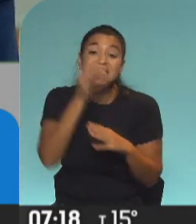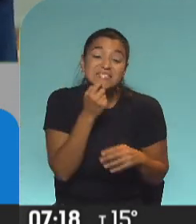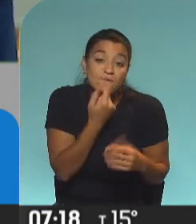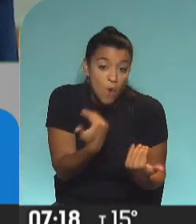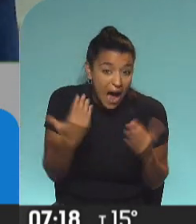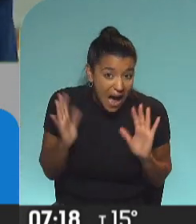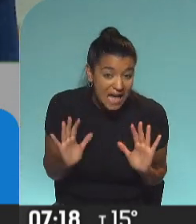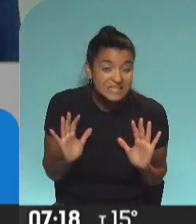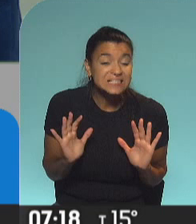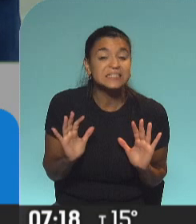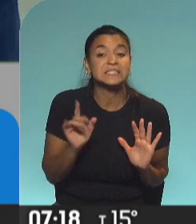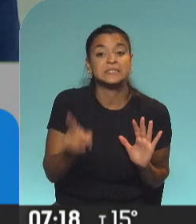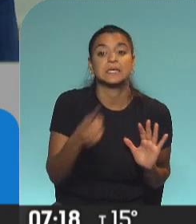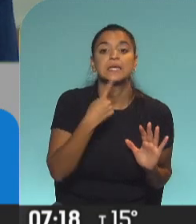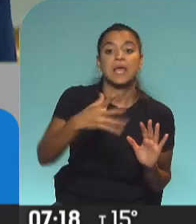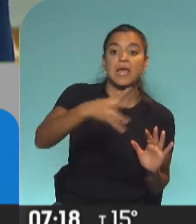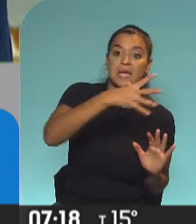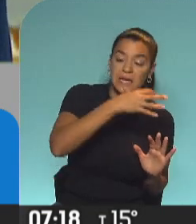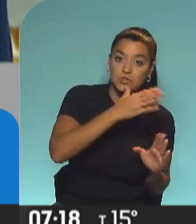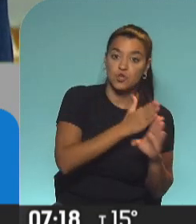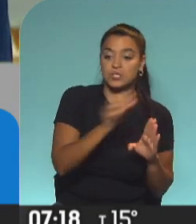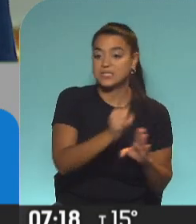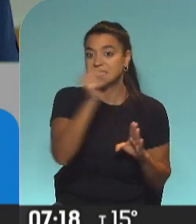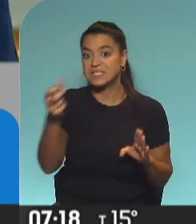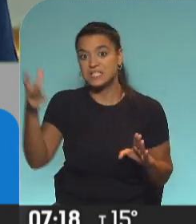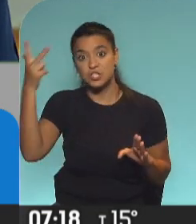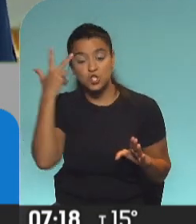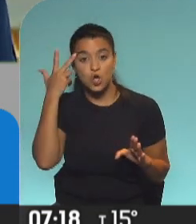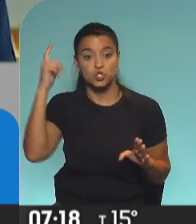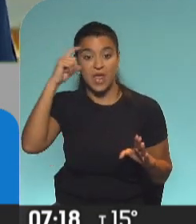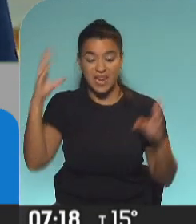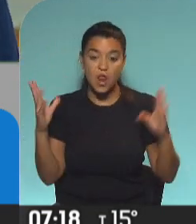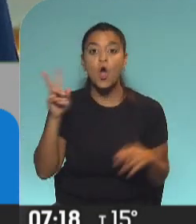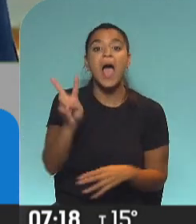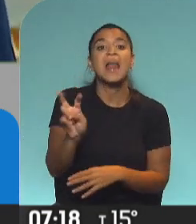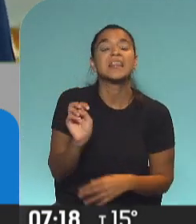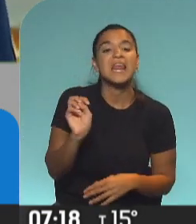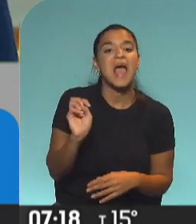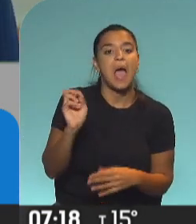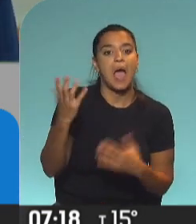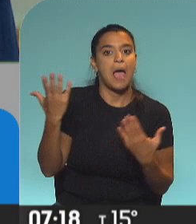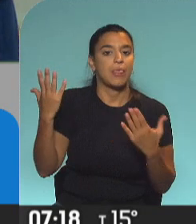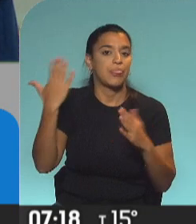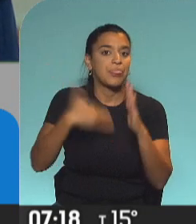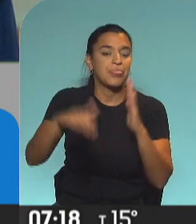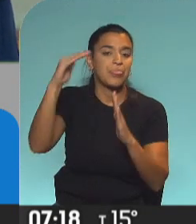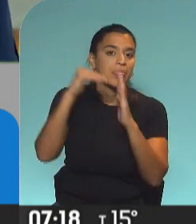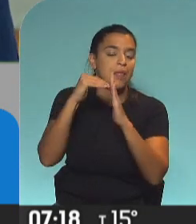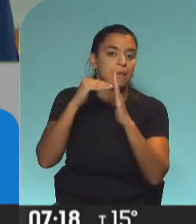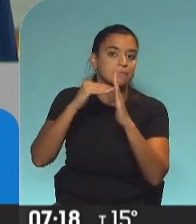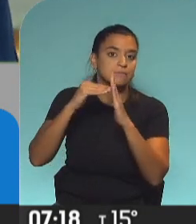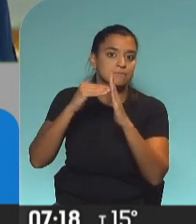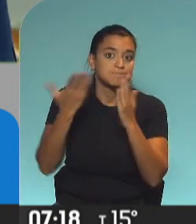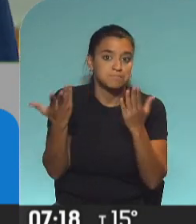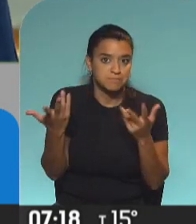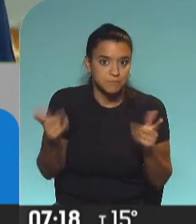así, entonces entre el 14 y el 18 de enero alguien debió haber alquilado un departamento y eso tampoco pasó. Es